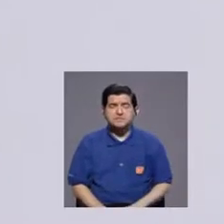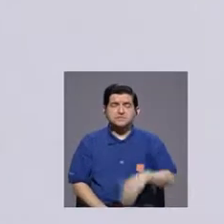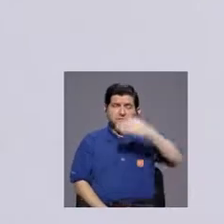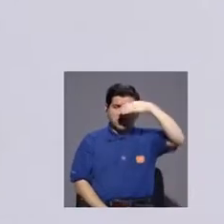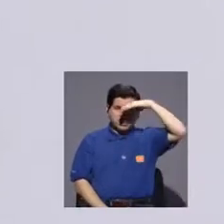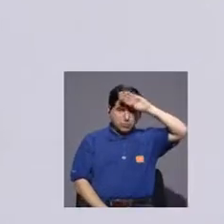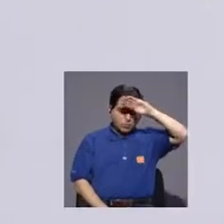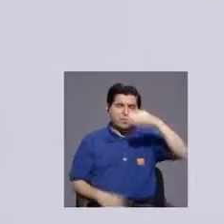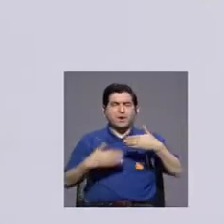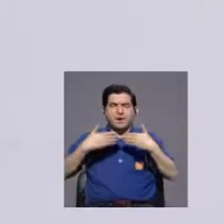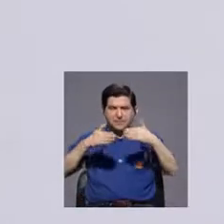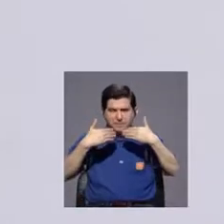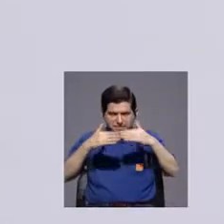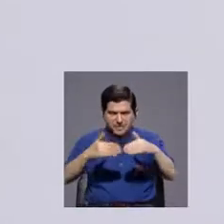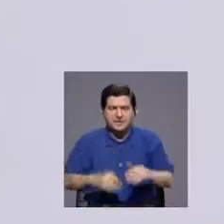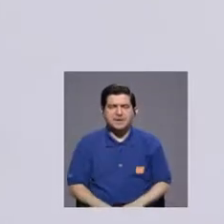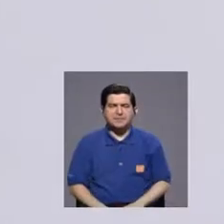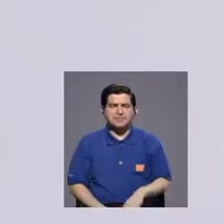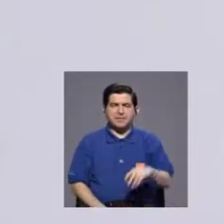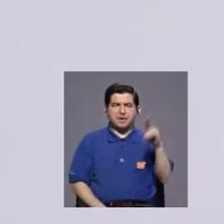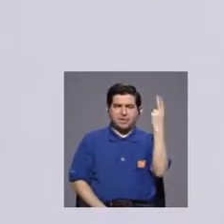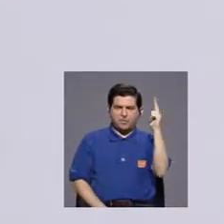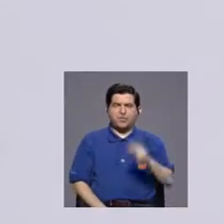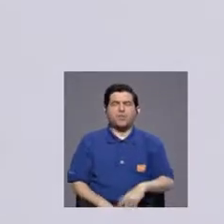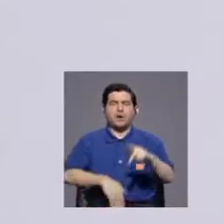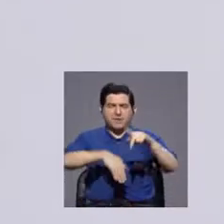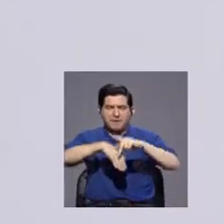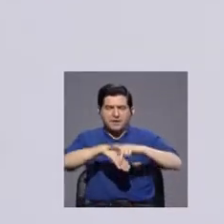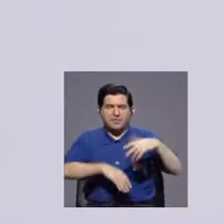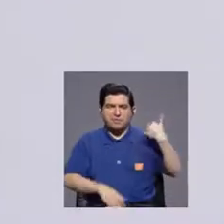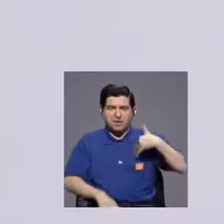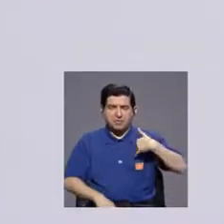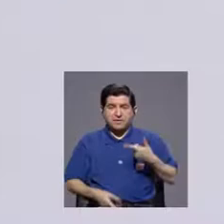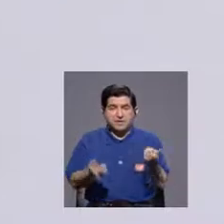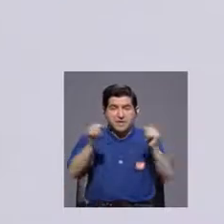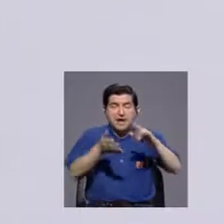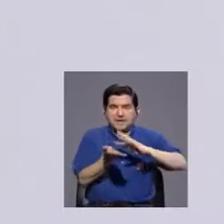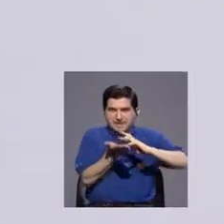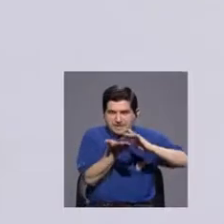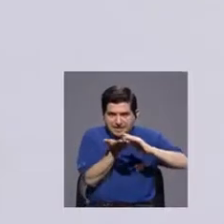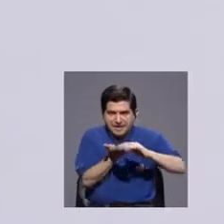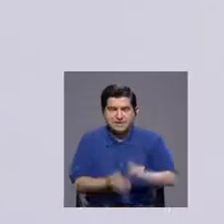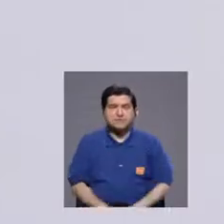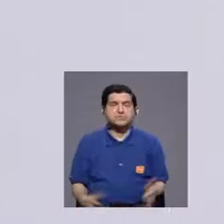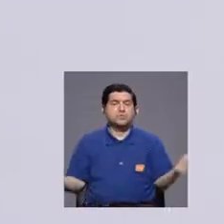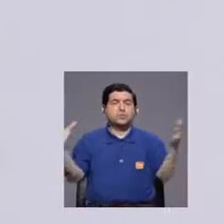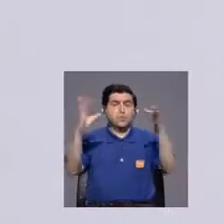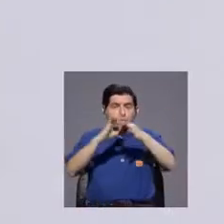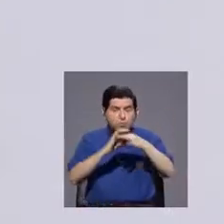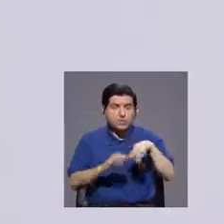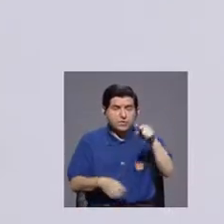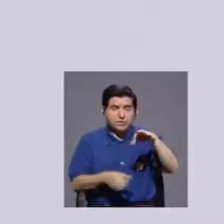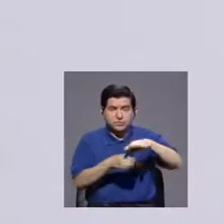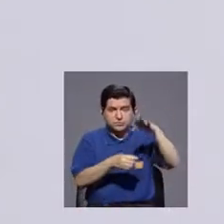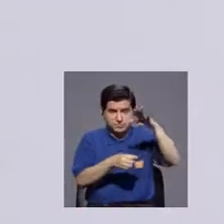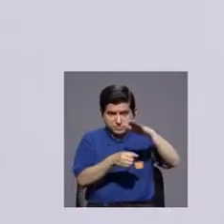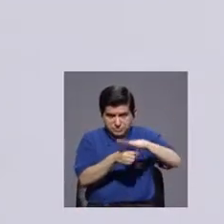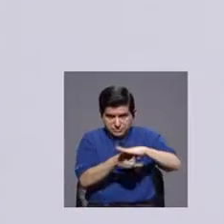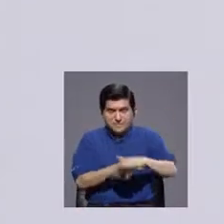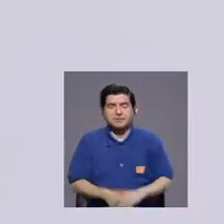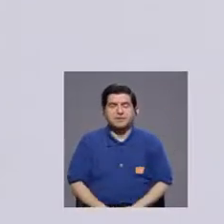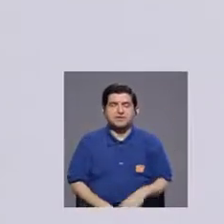tenemos a panamá tenemos a uruguay tenemos a paraguay y argentina que está digamos estamos vinculados con el cultivo del arroz eso a nivel